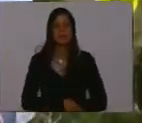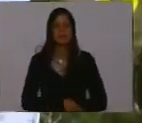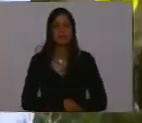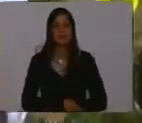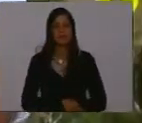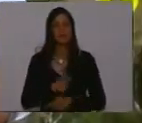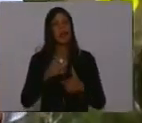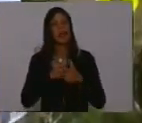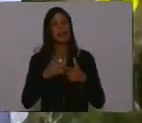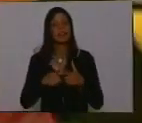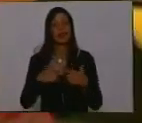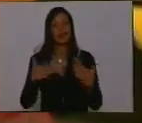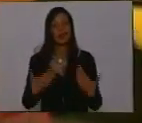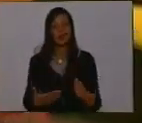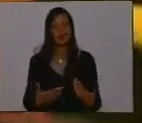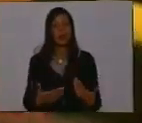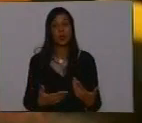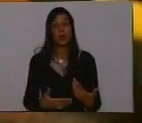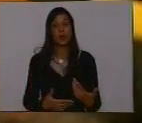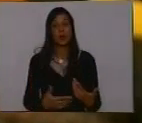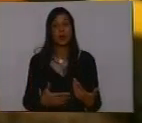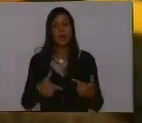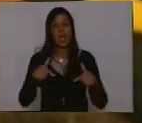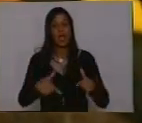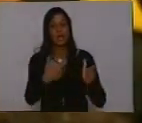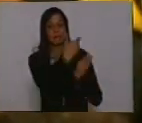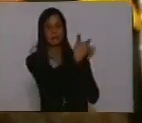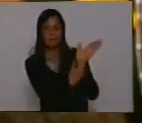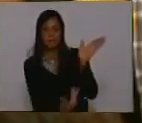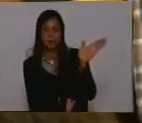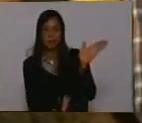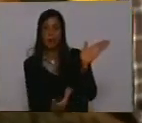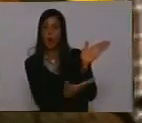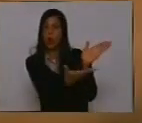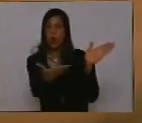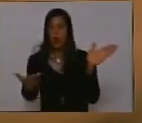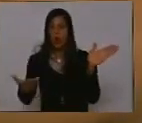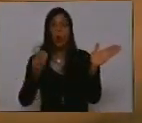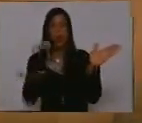Por eso, en este documento, jóvenes venezolanos,